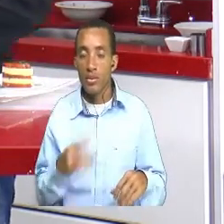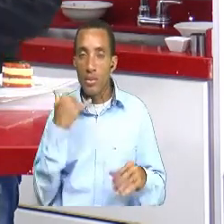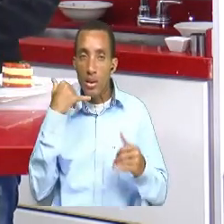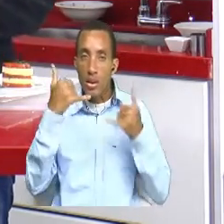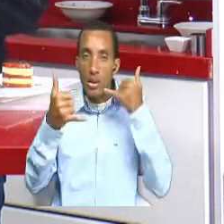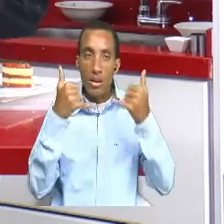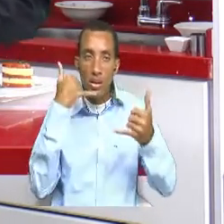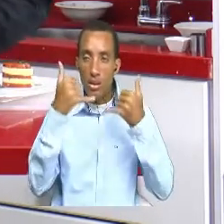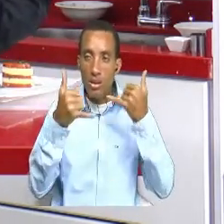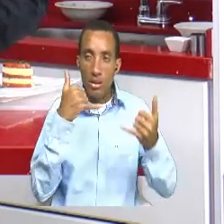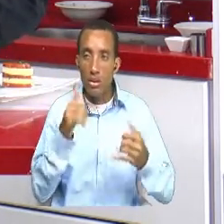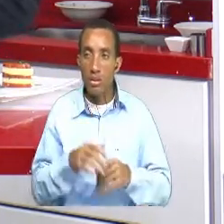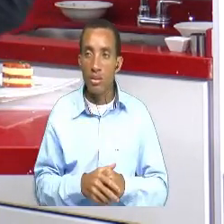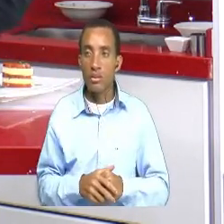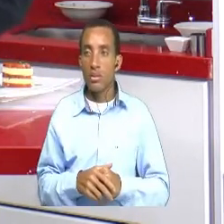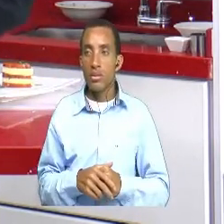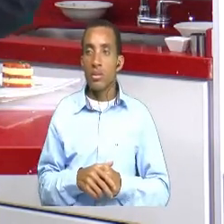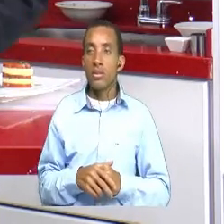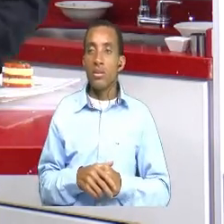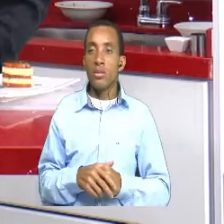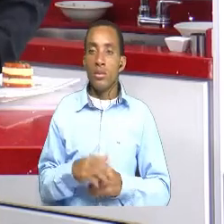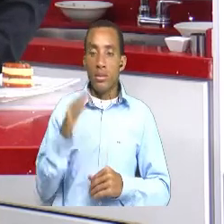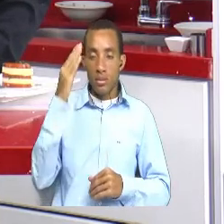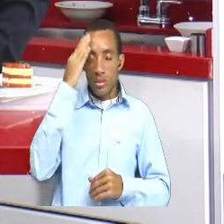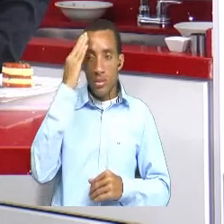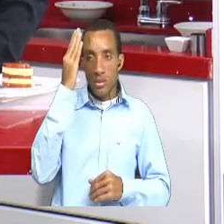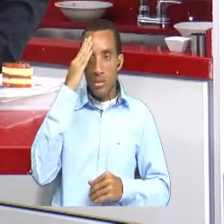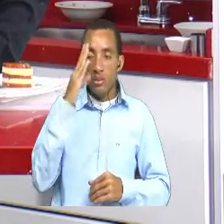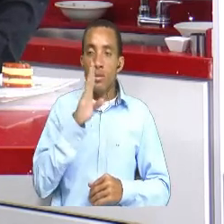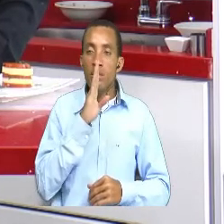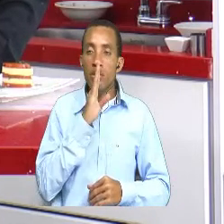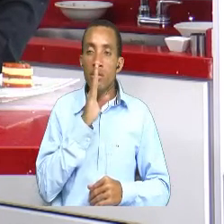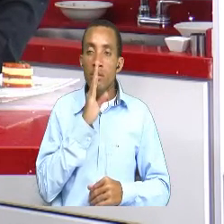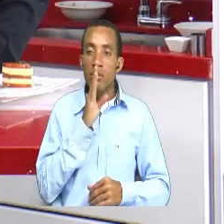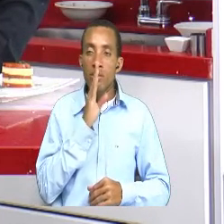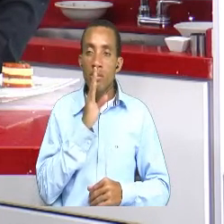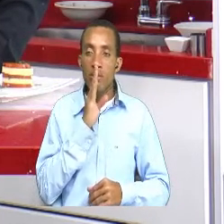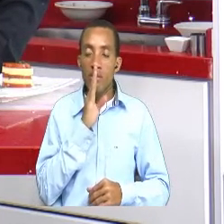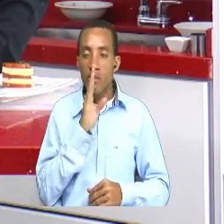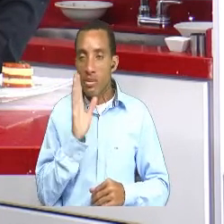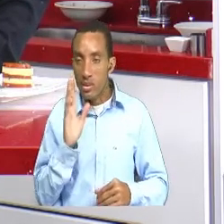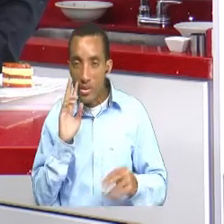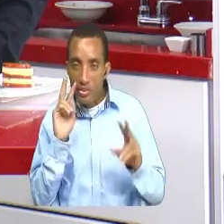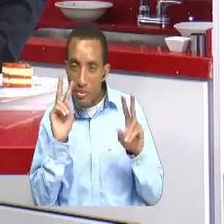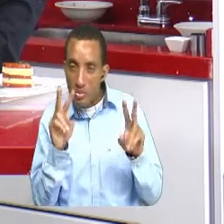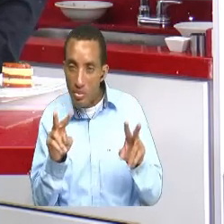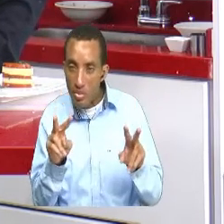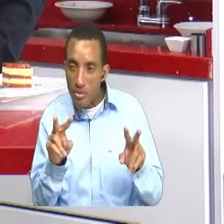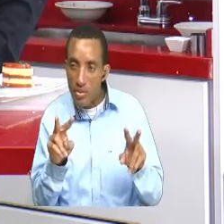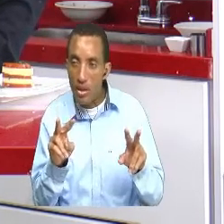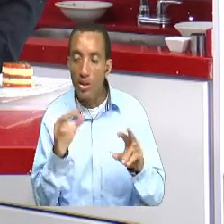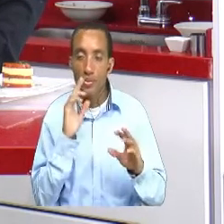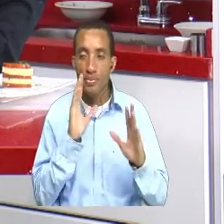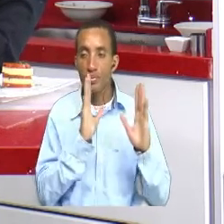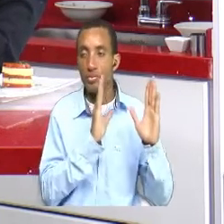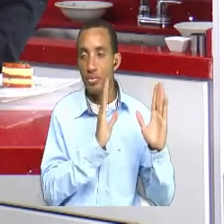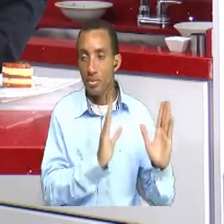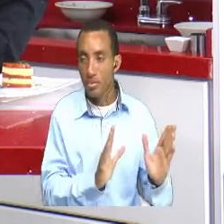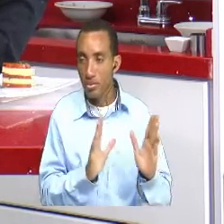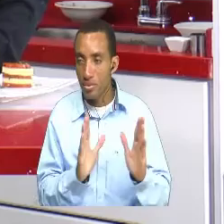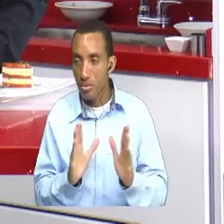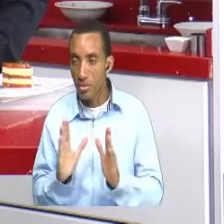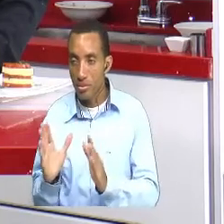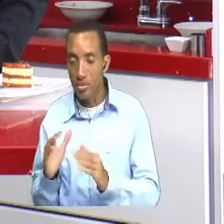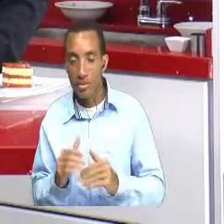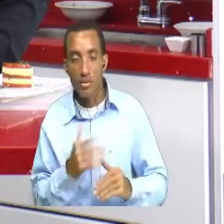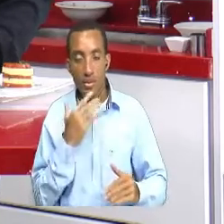premio de mister prada así que ya saben quién esté conectado y restaura con nosotros en a pedir de boca el paso a paso es sencillo llegan